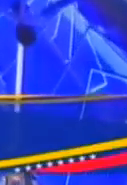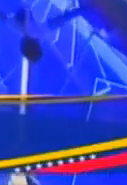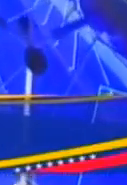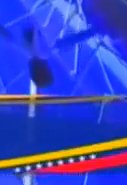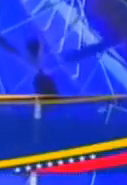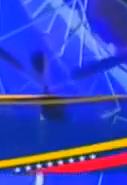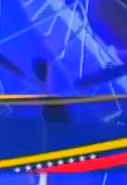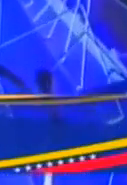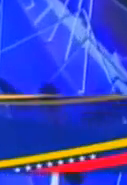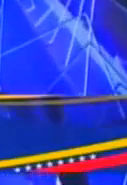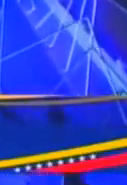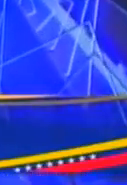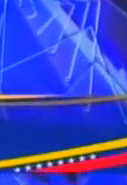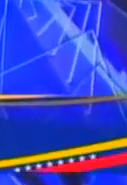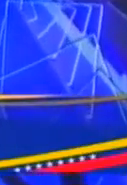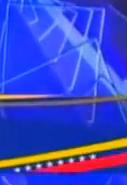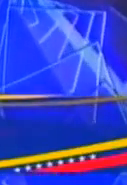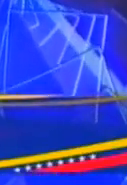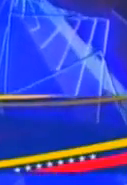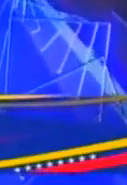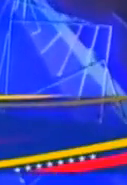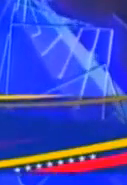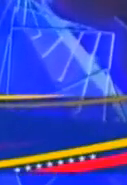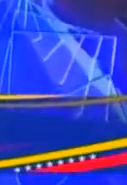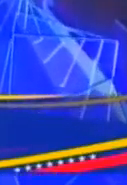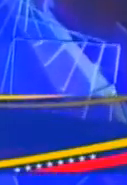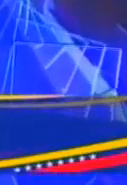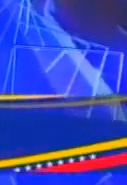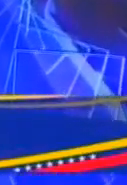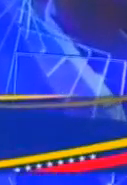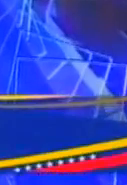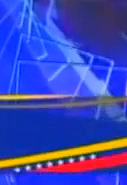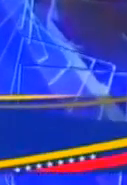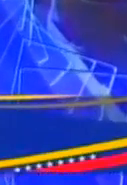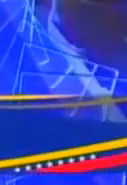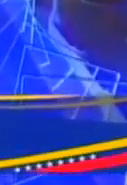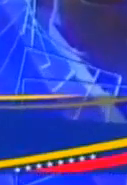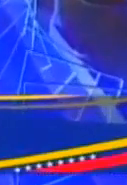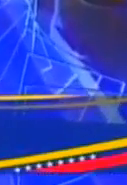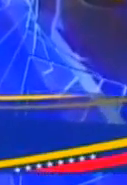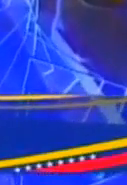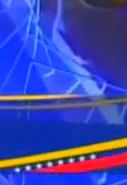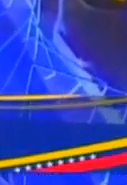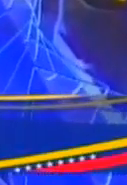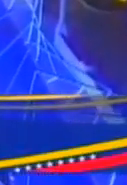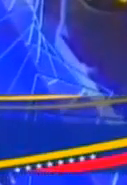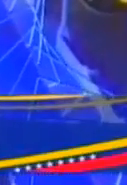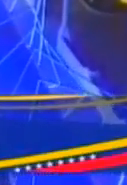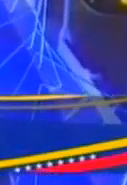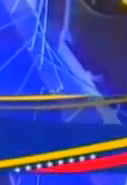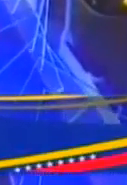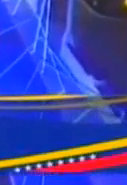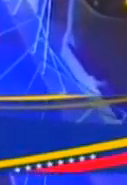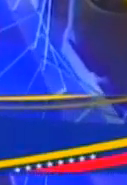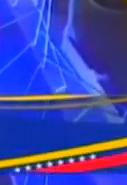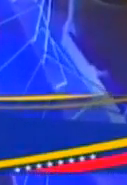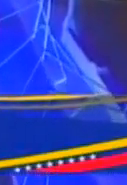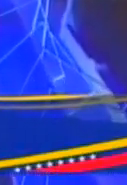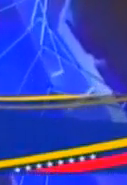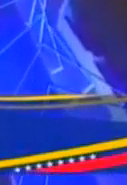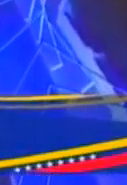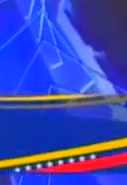maracaibero, el pueblo zuliano, se portó a la altura en esta bajada de la Virgen, que estuvo maravillosa. Todo el pueblo fue a esperar a su Virgen de